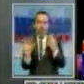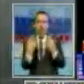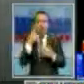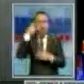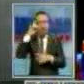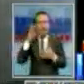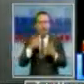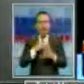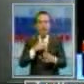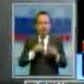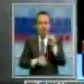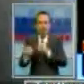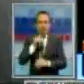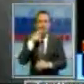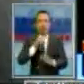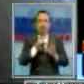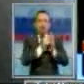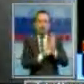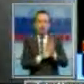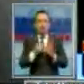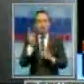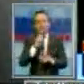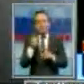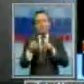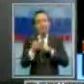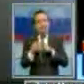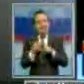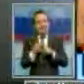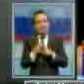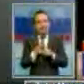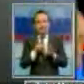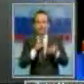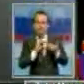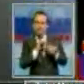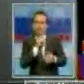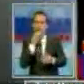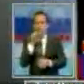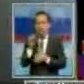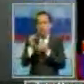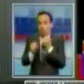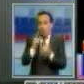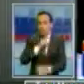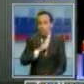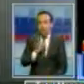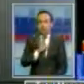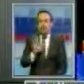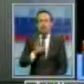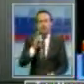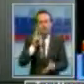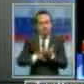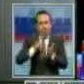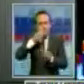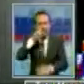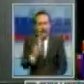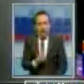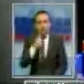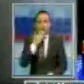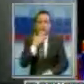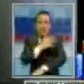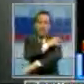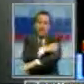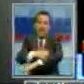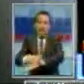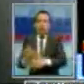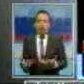la Carta Fundamental. Es netamente participativa. Ahora lo que dice, perdón, para terminar nomás, la verdad verdadera revolución también está en las regiones. Sí. O